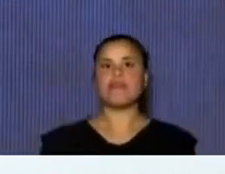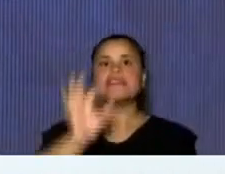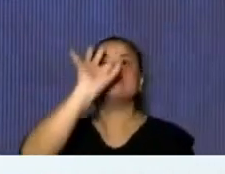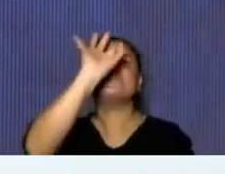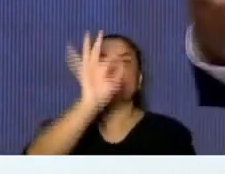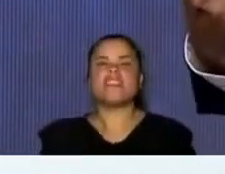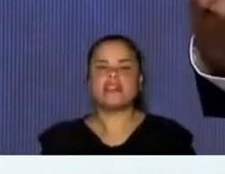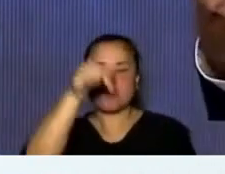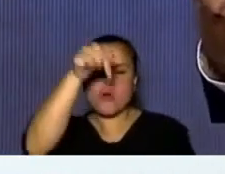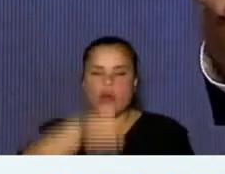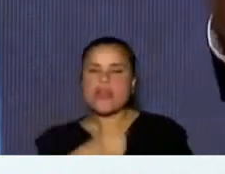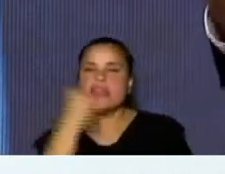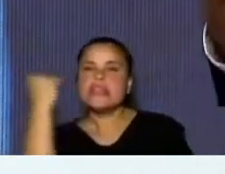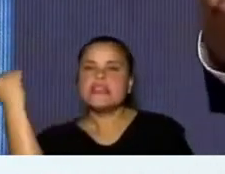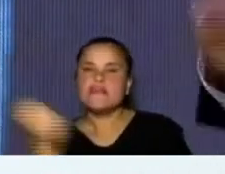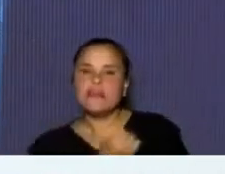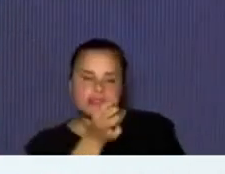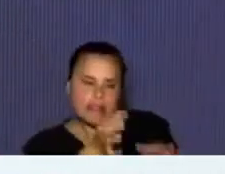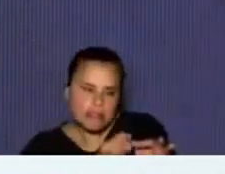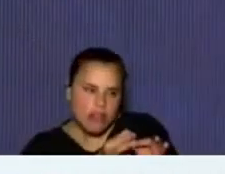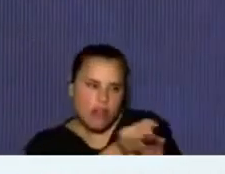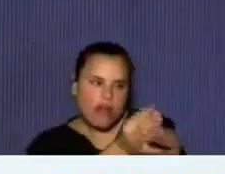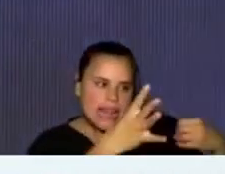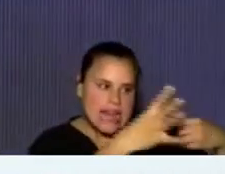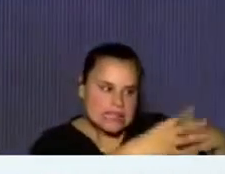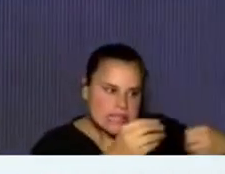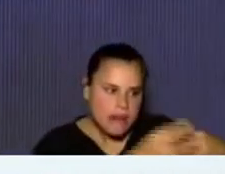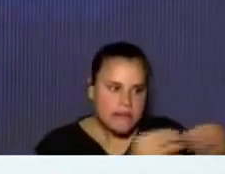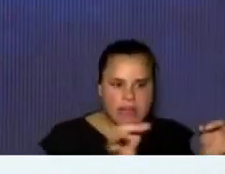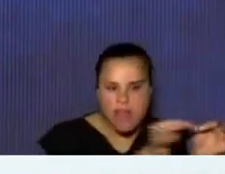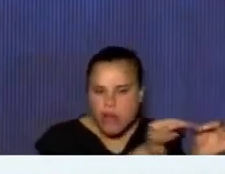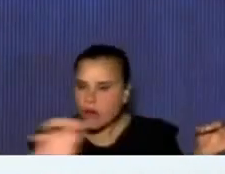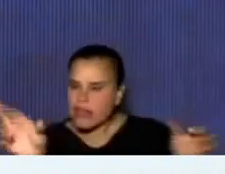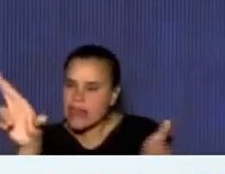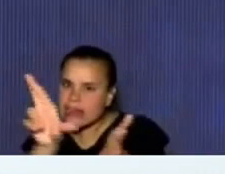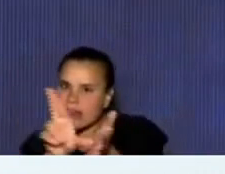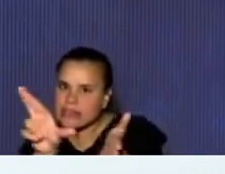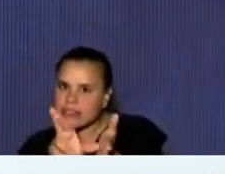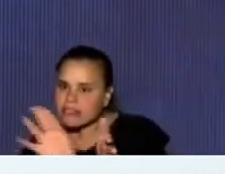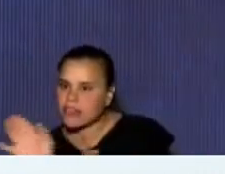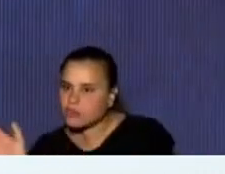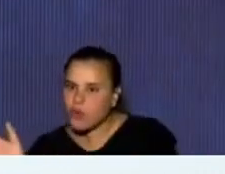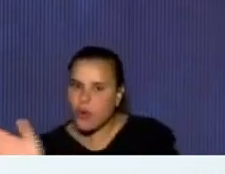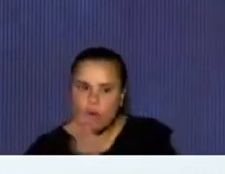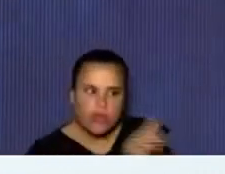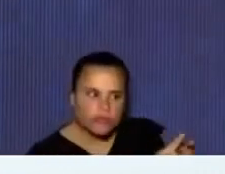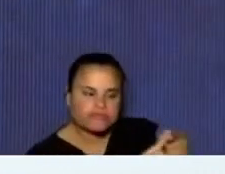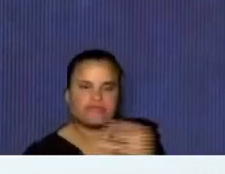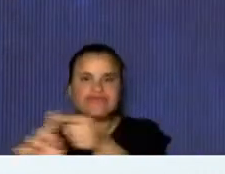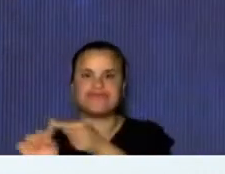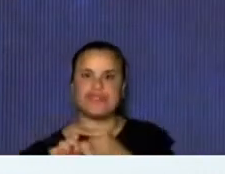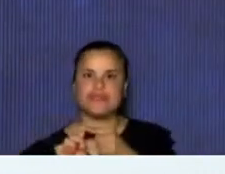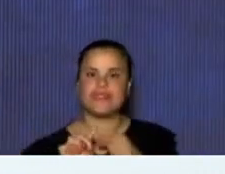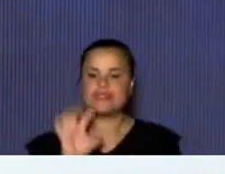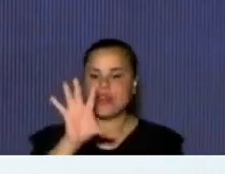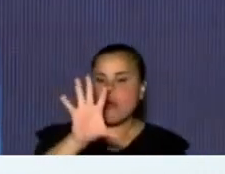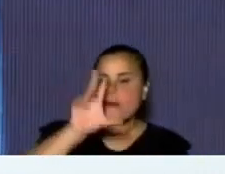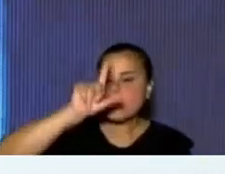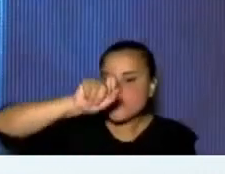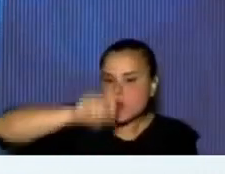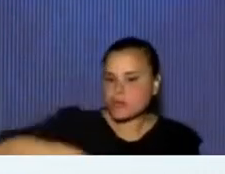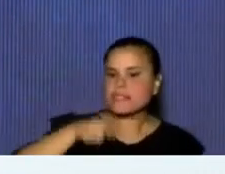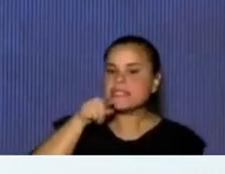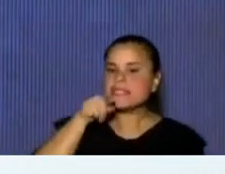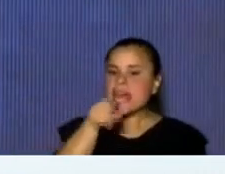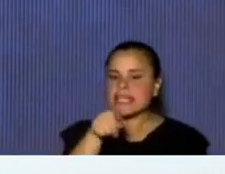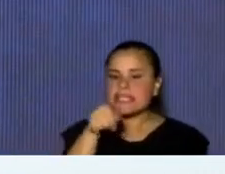a Jorge Capitanich, que conoce el territorio, que entiende los problemas que está teniendo la provincia y que sabe de qué manera